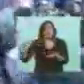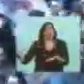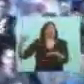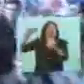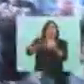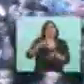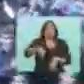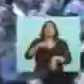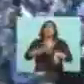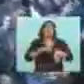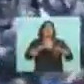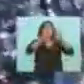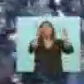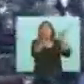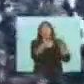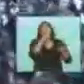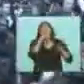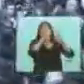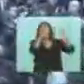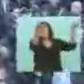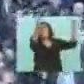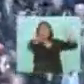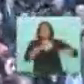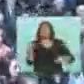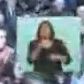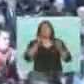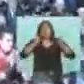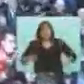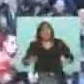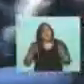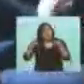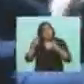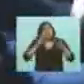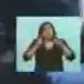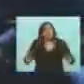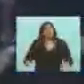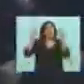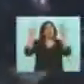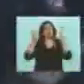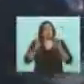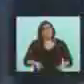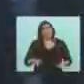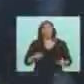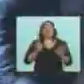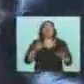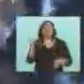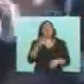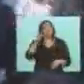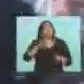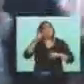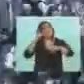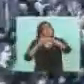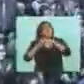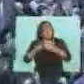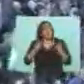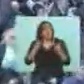un momento del mundo donde todo parece venirse abajo, nosotros tiramos todo para arriba como corresponde, con optimismo, con